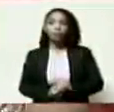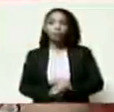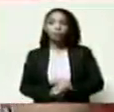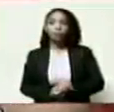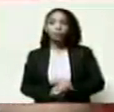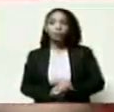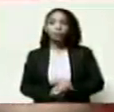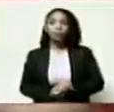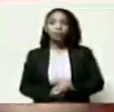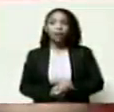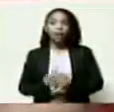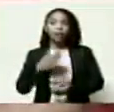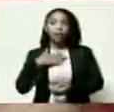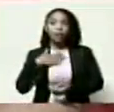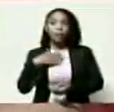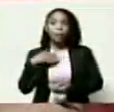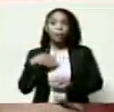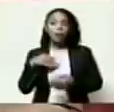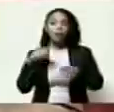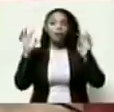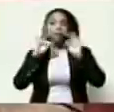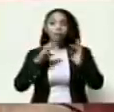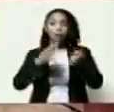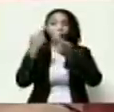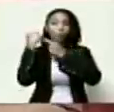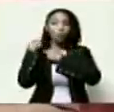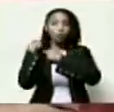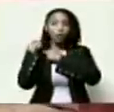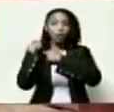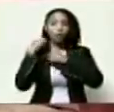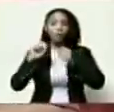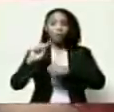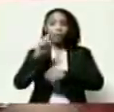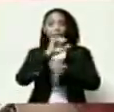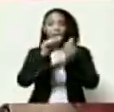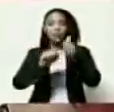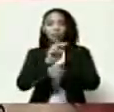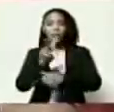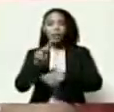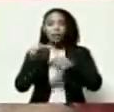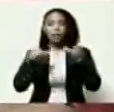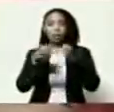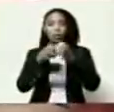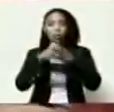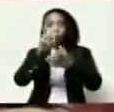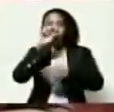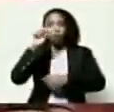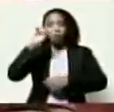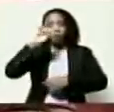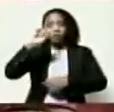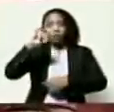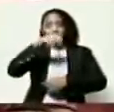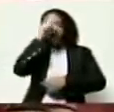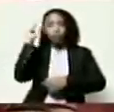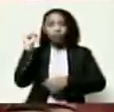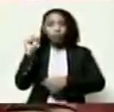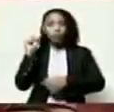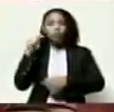Desde mi posición, como primer vicepresidente del partido, siento y lo percibo que está consolidada.